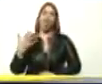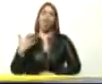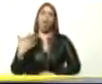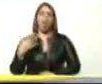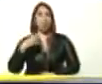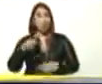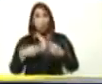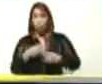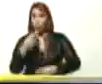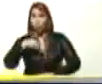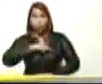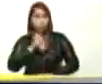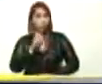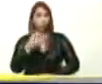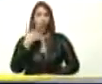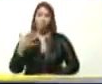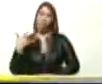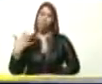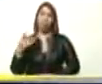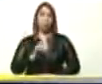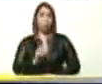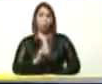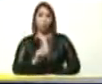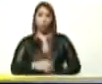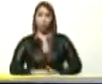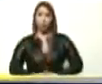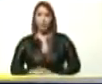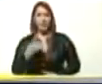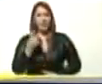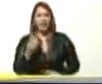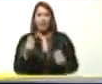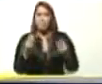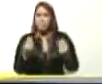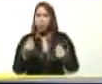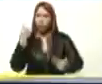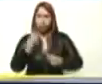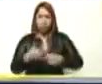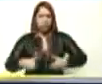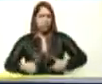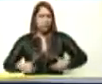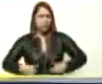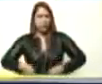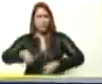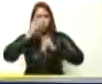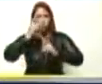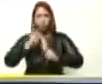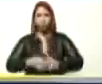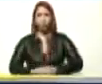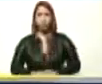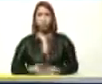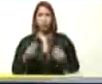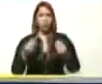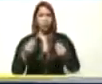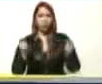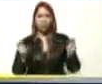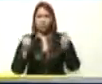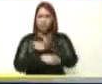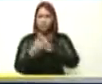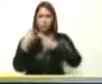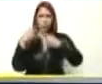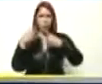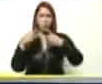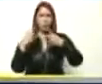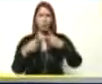de nosotros se la está comiendo compadre falta mucho, mucho, mucho mucho aprender mucho por cambiar cosas